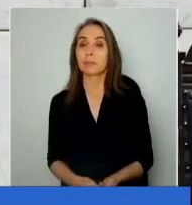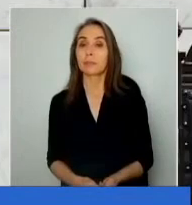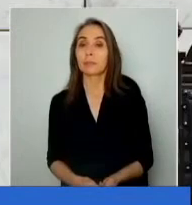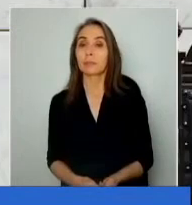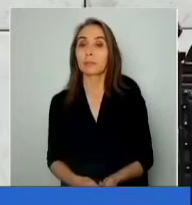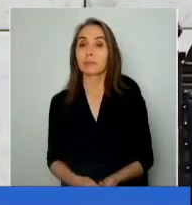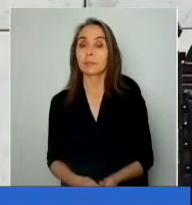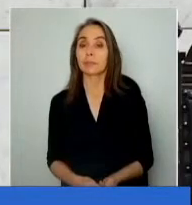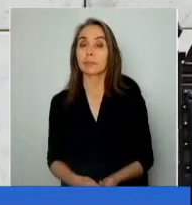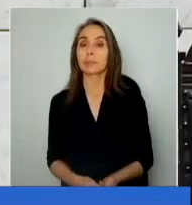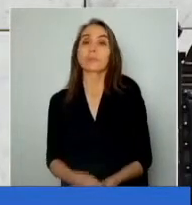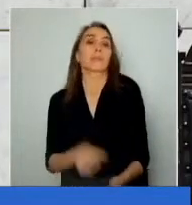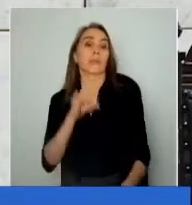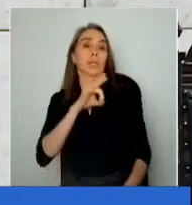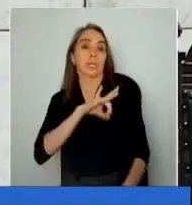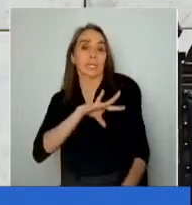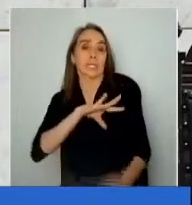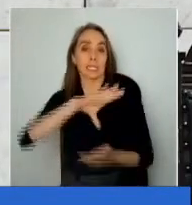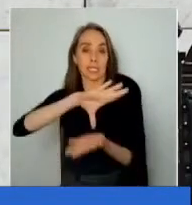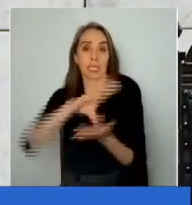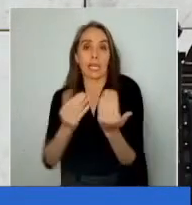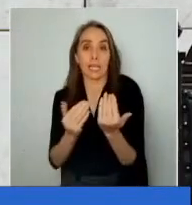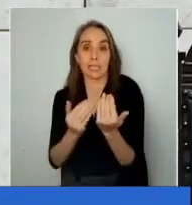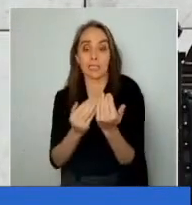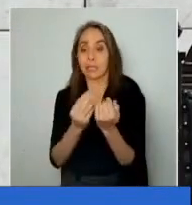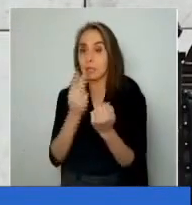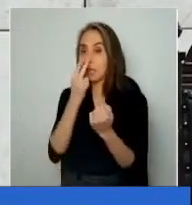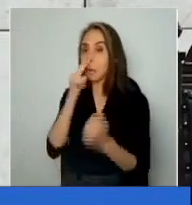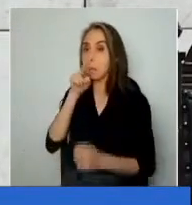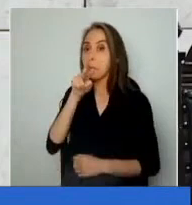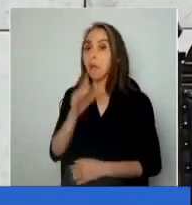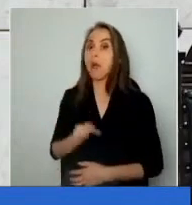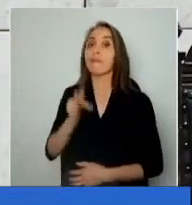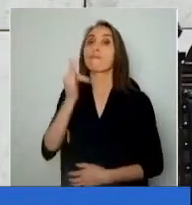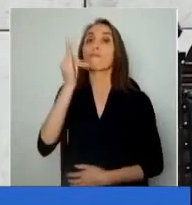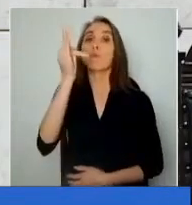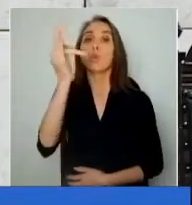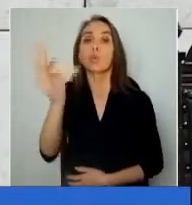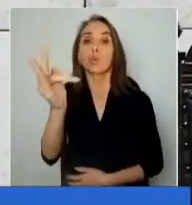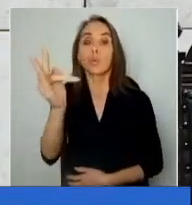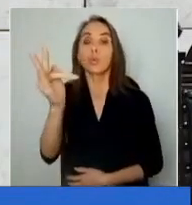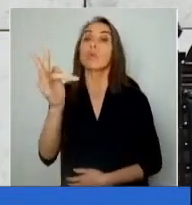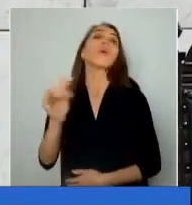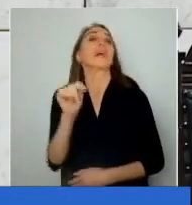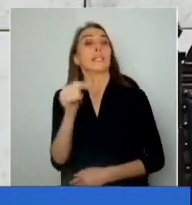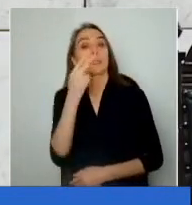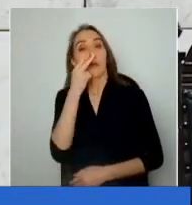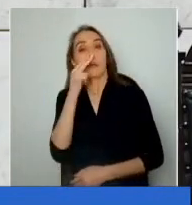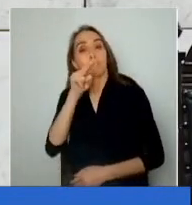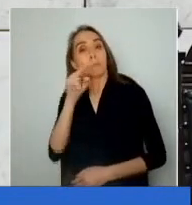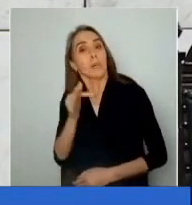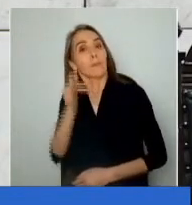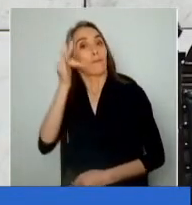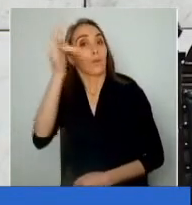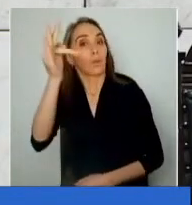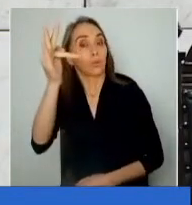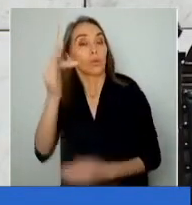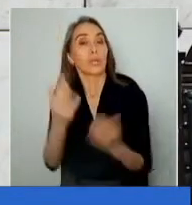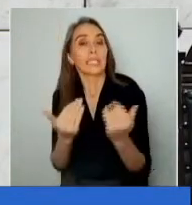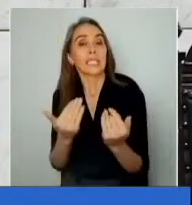chile requiere visión de futuro y a su vez Esa visión precisa de mayorías